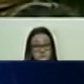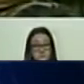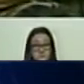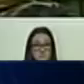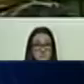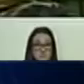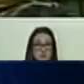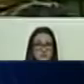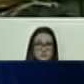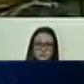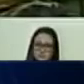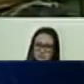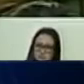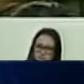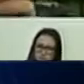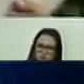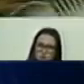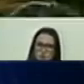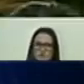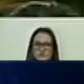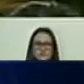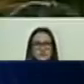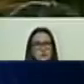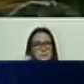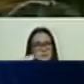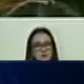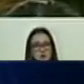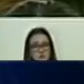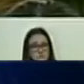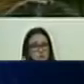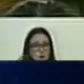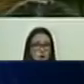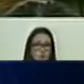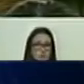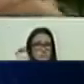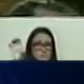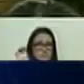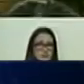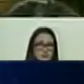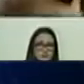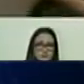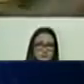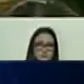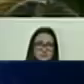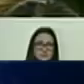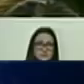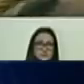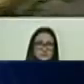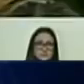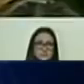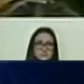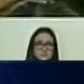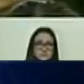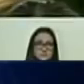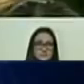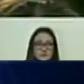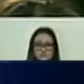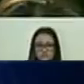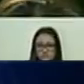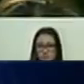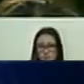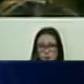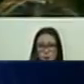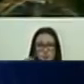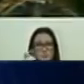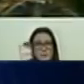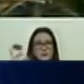¿Qué le dice usted a aquellos venezolanos que están pensando irse del país y que corren riesgo de que sean maltratados en otros países